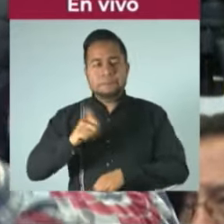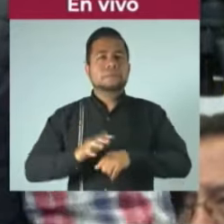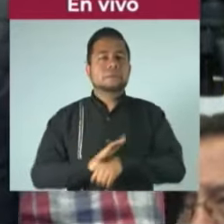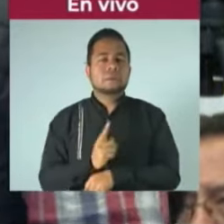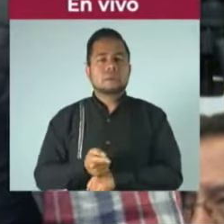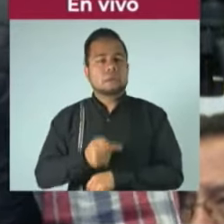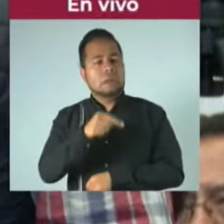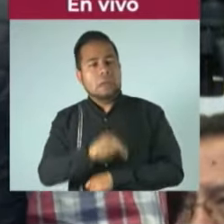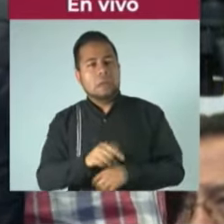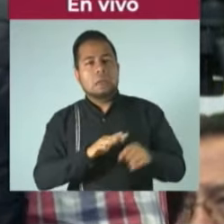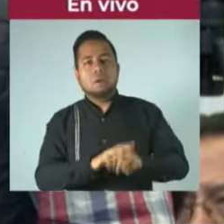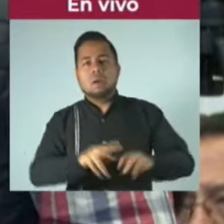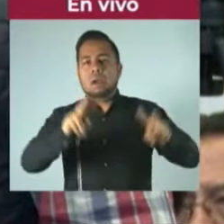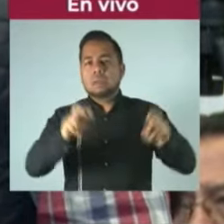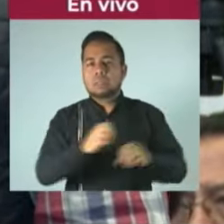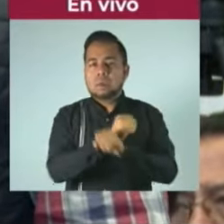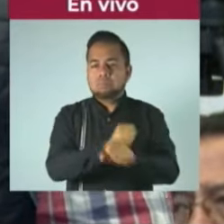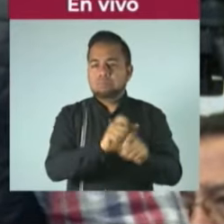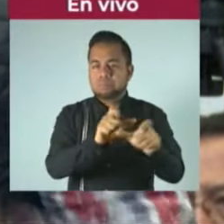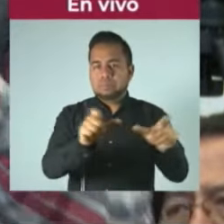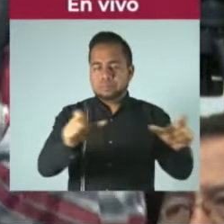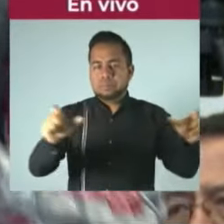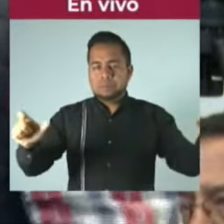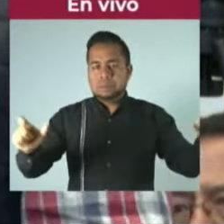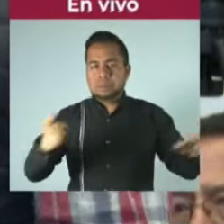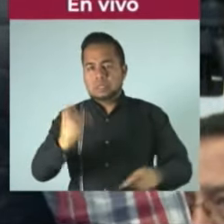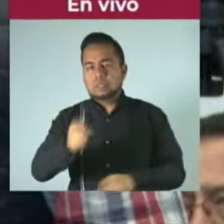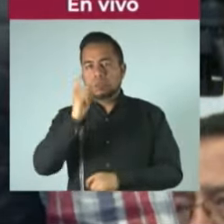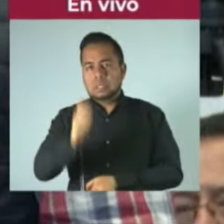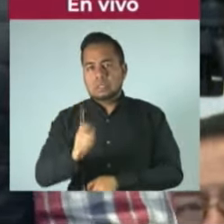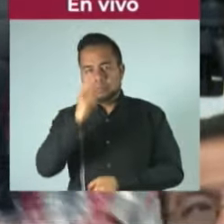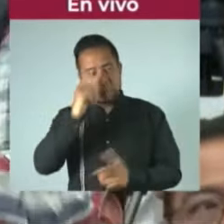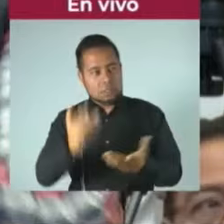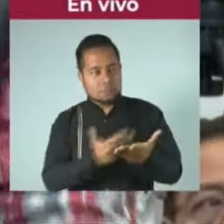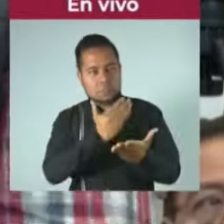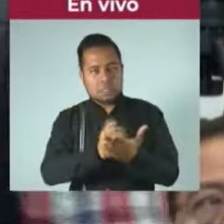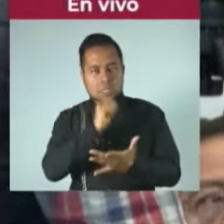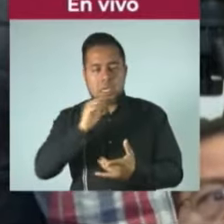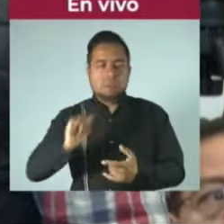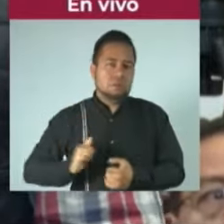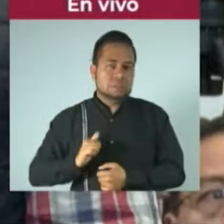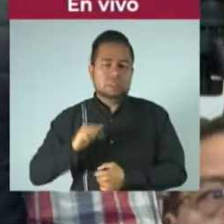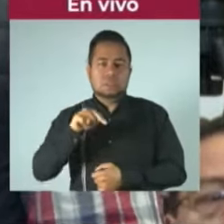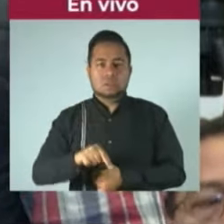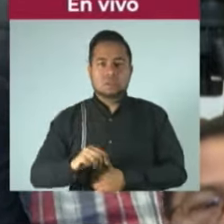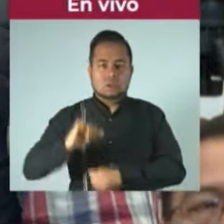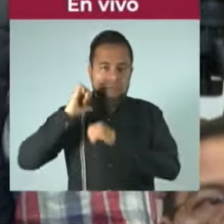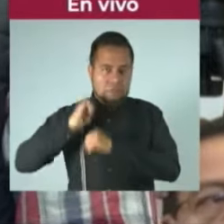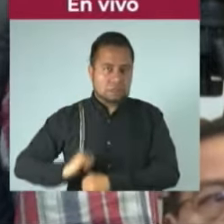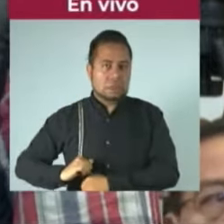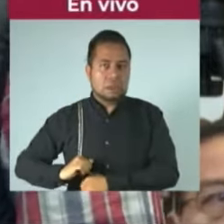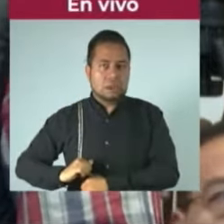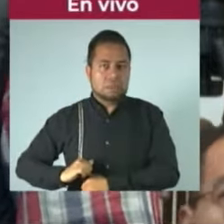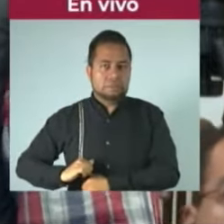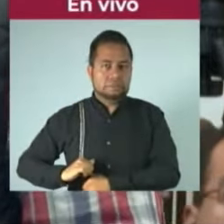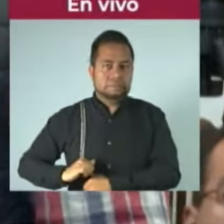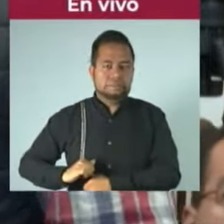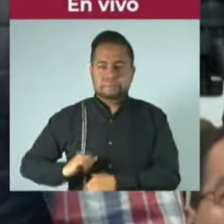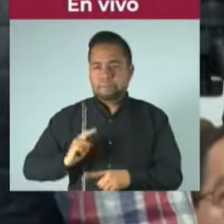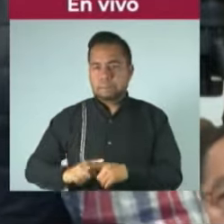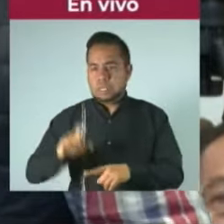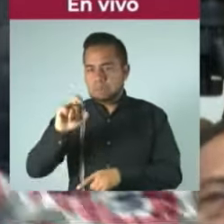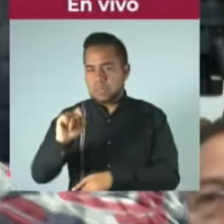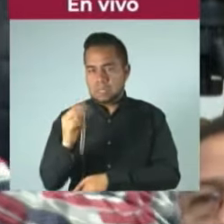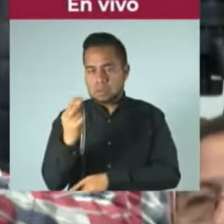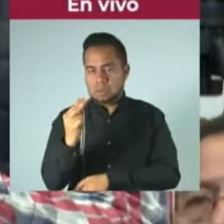hablando sobre temas de seguridad y esto es una petición y también aprovechar que están sus autoridades el 20 de